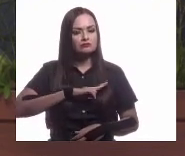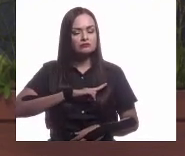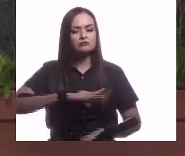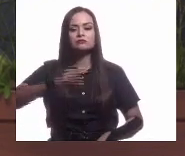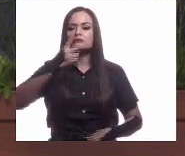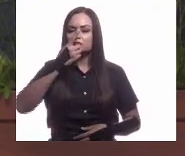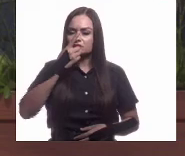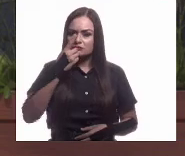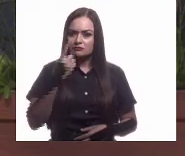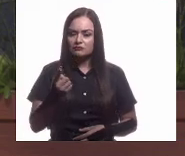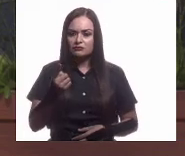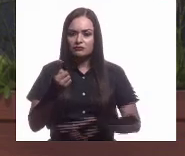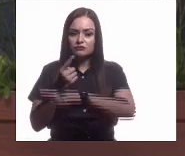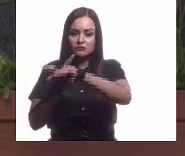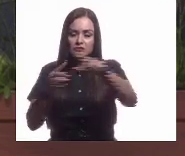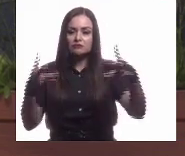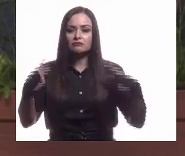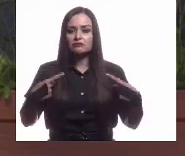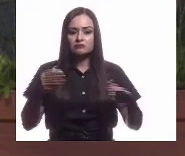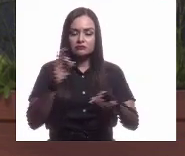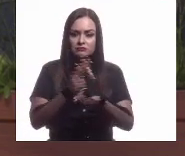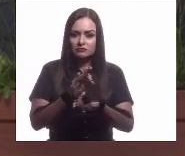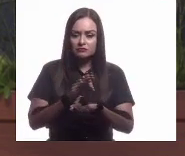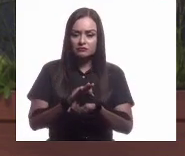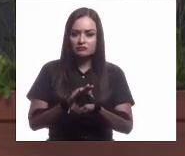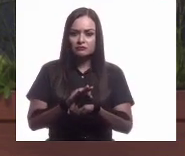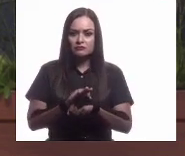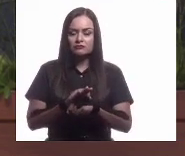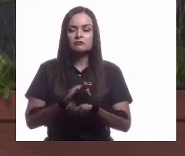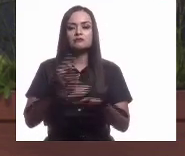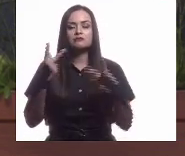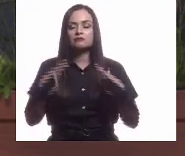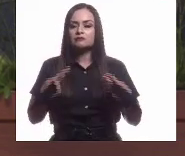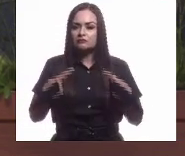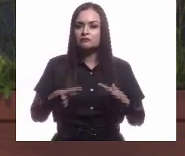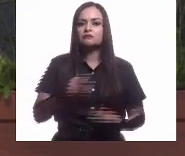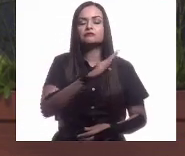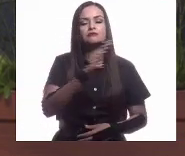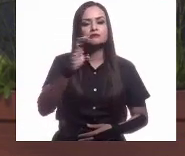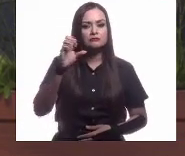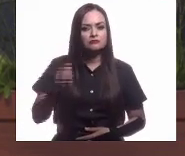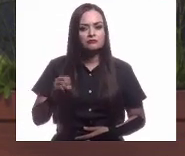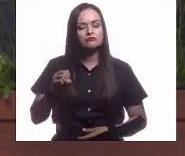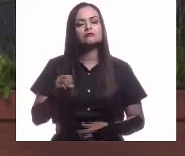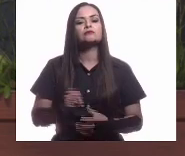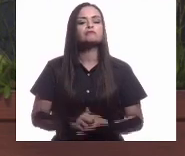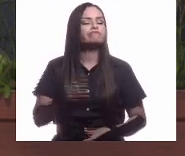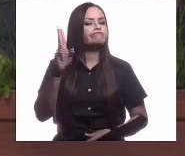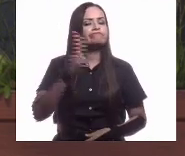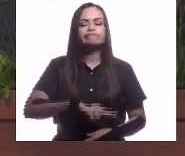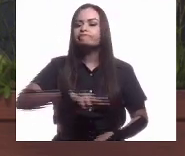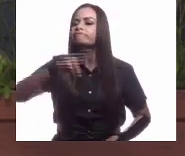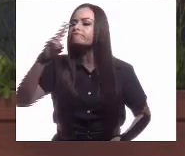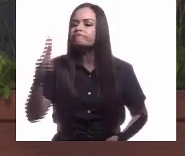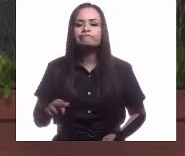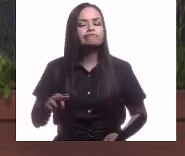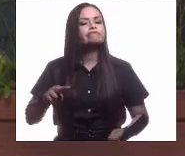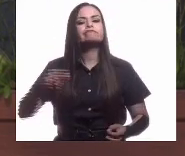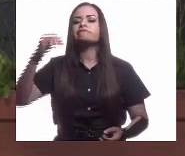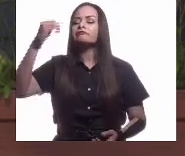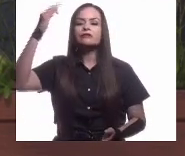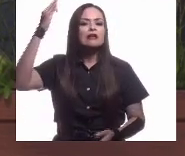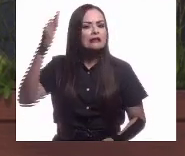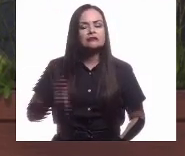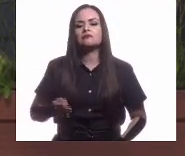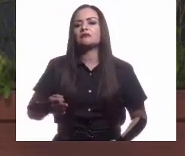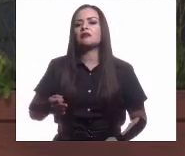juramos proteger solo un interés, el de la sociedad sudcaliforniana. Nunca más debemos aceptar pagar